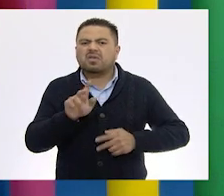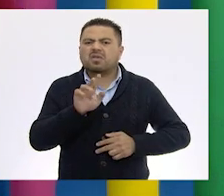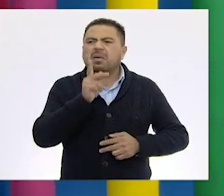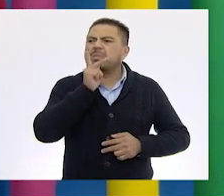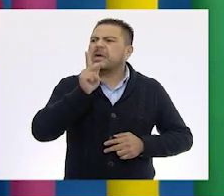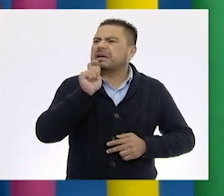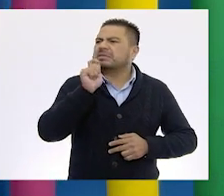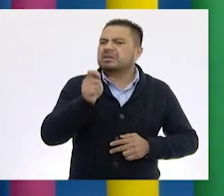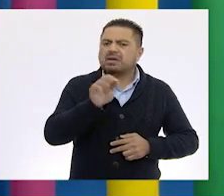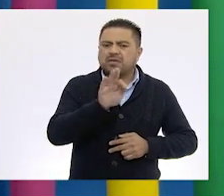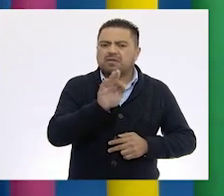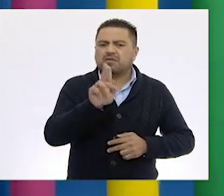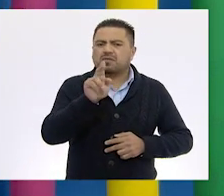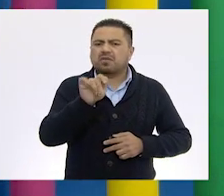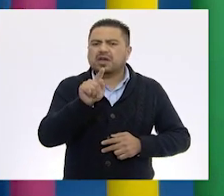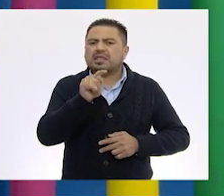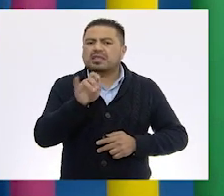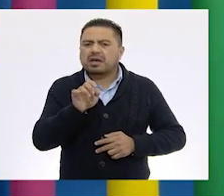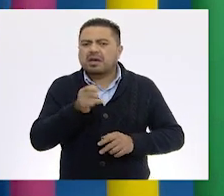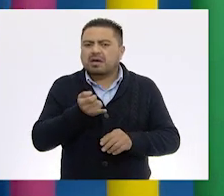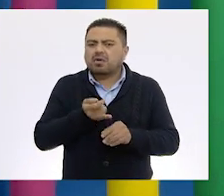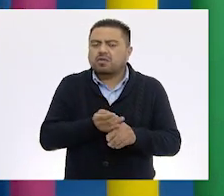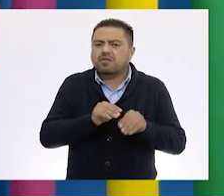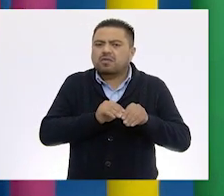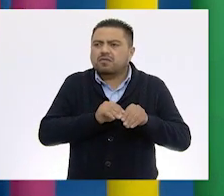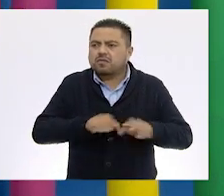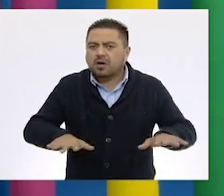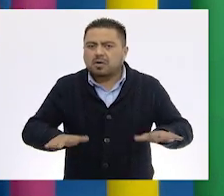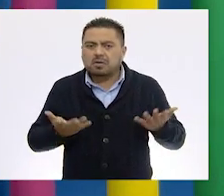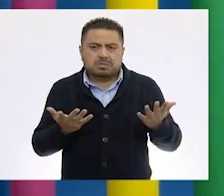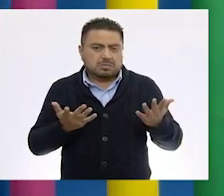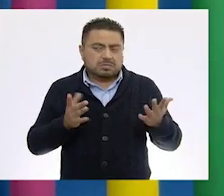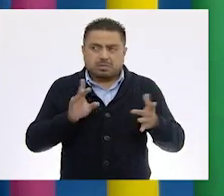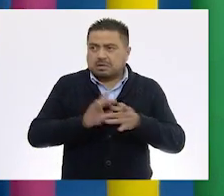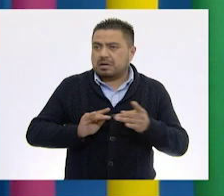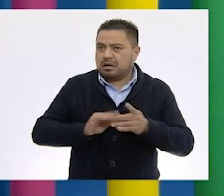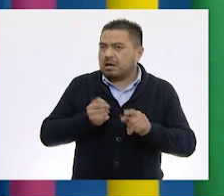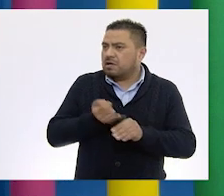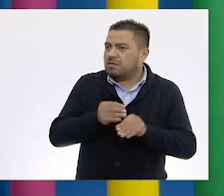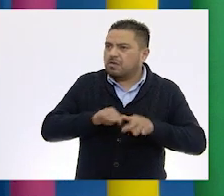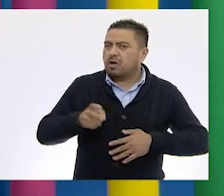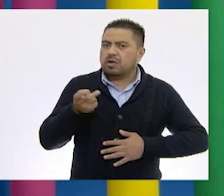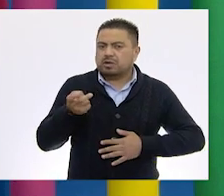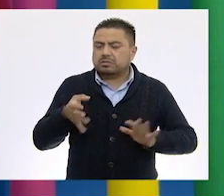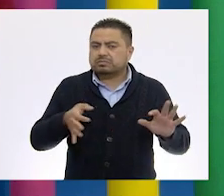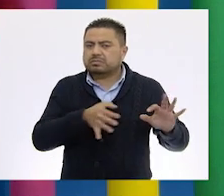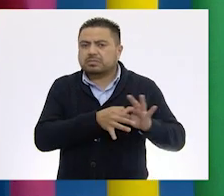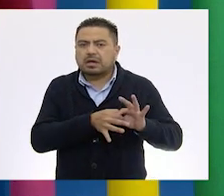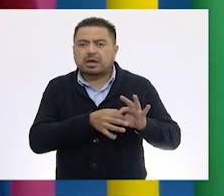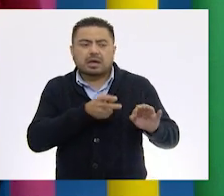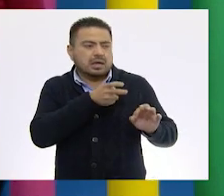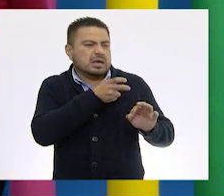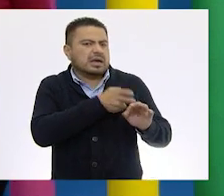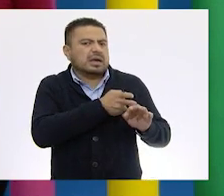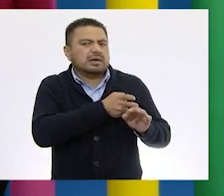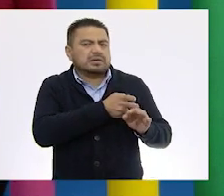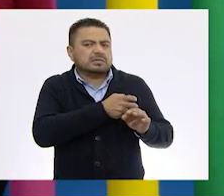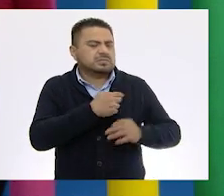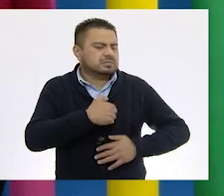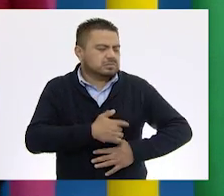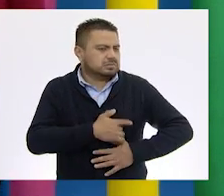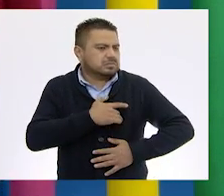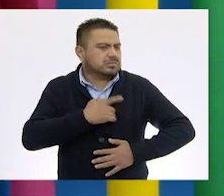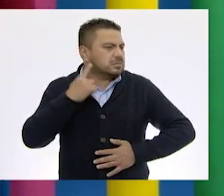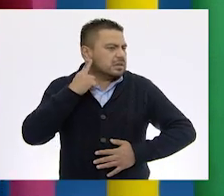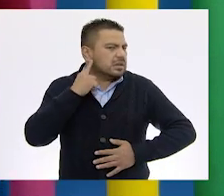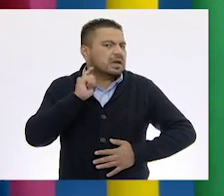¿Fuentes de información? Creo que se refiere a fuentes de información. Y estas fuentes de información me suenan a que